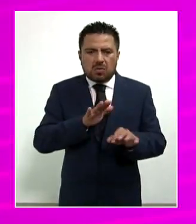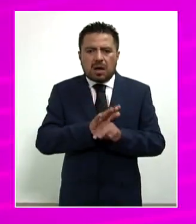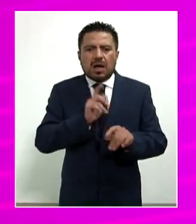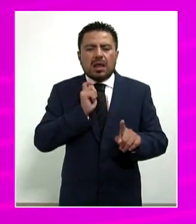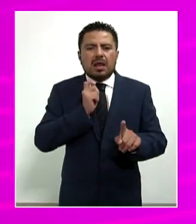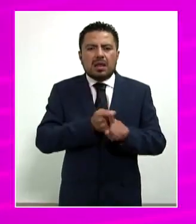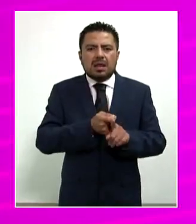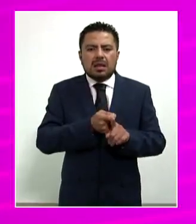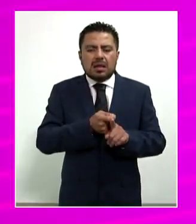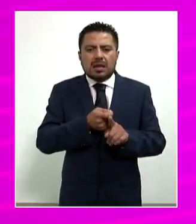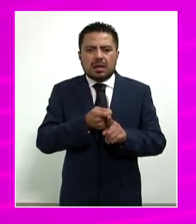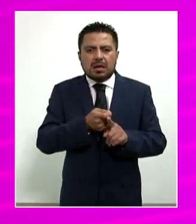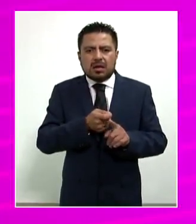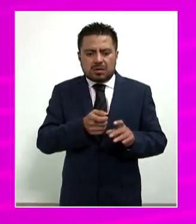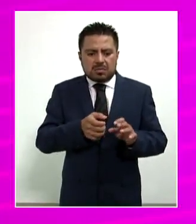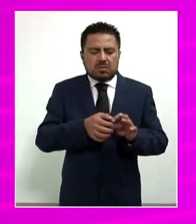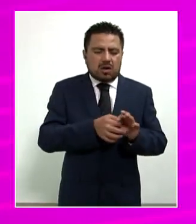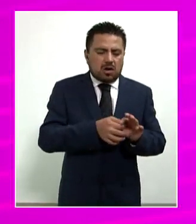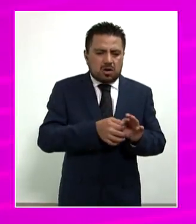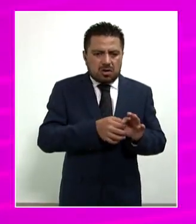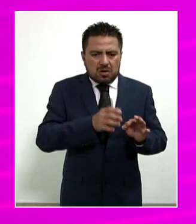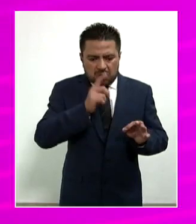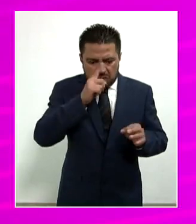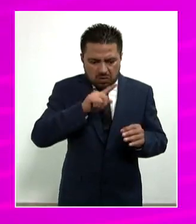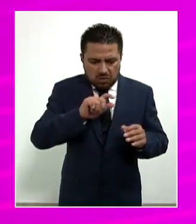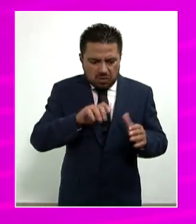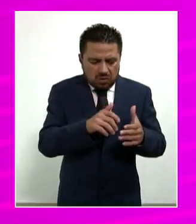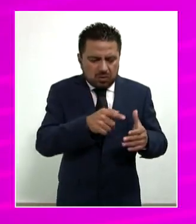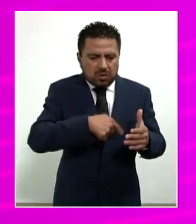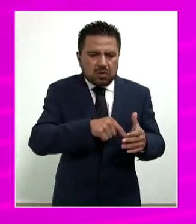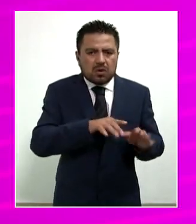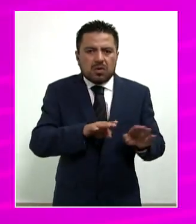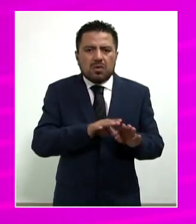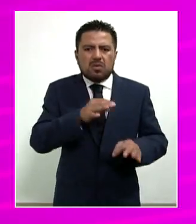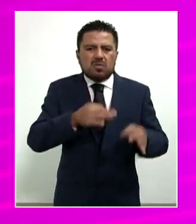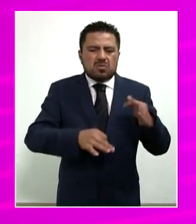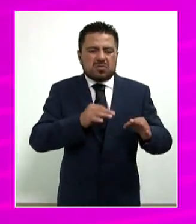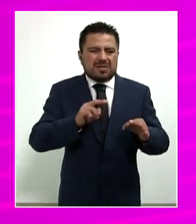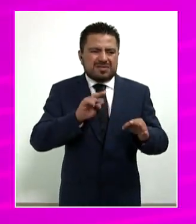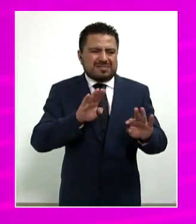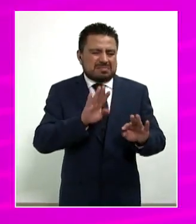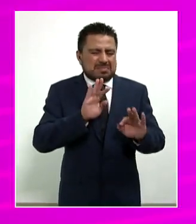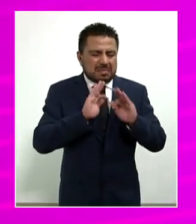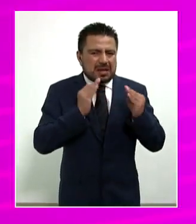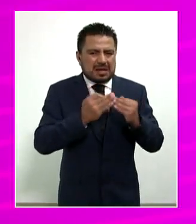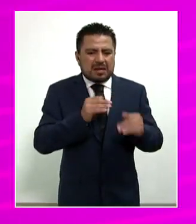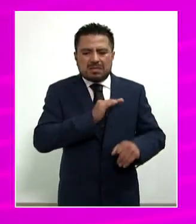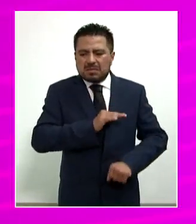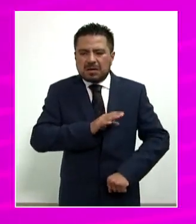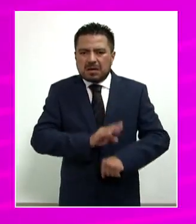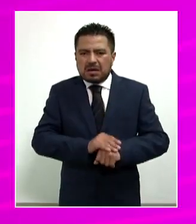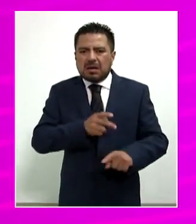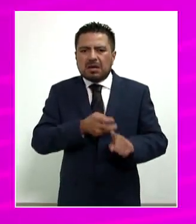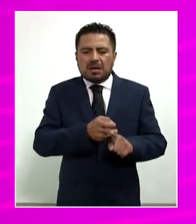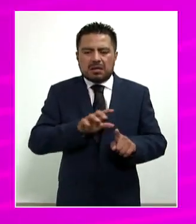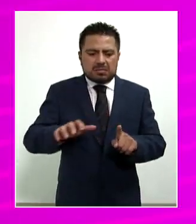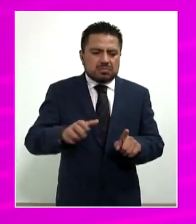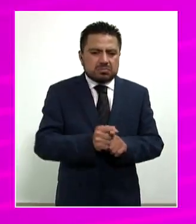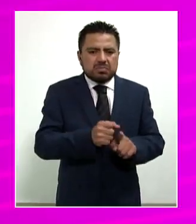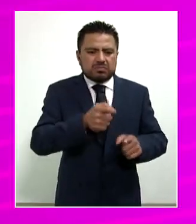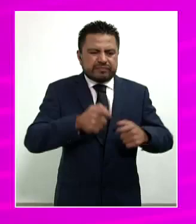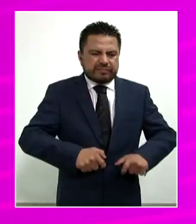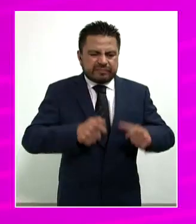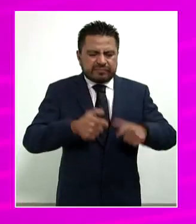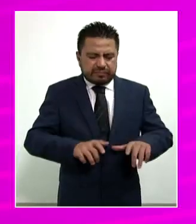que tiene una convergencia por un lado de un marco jurídico, una política pública que permite que se concentre la